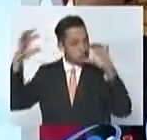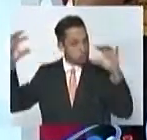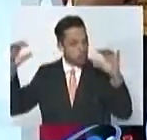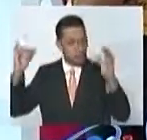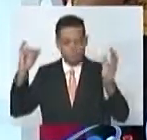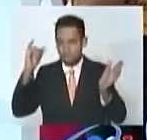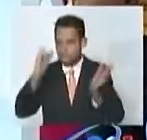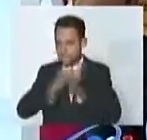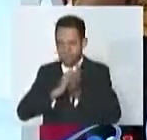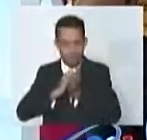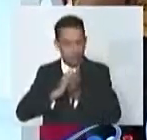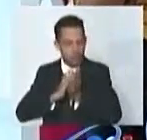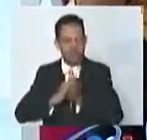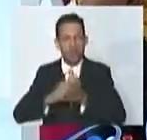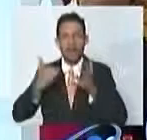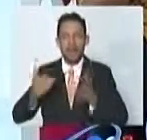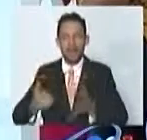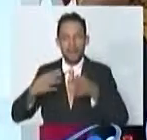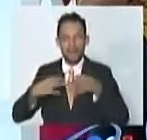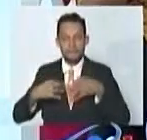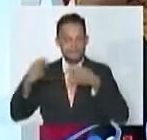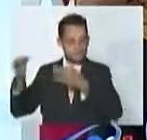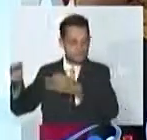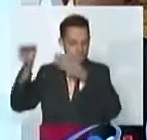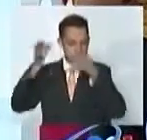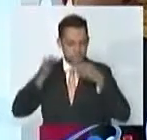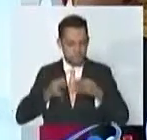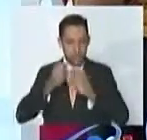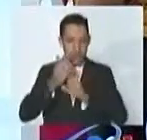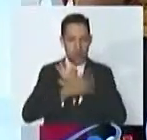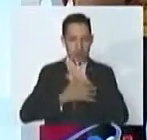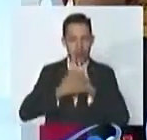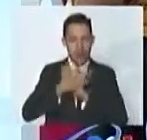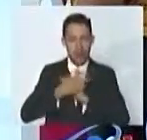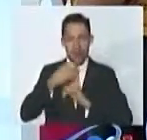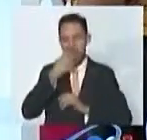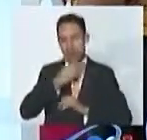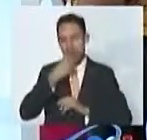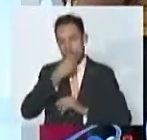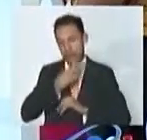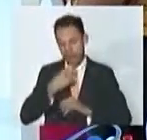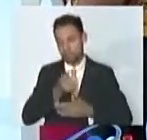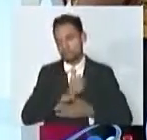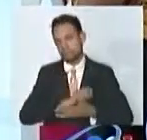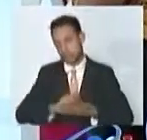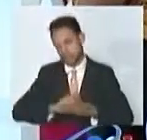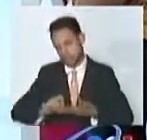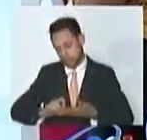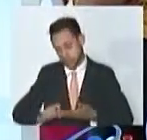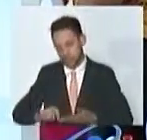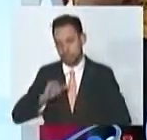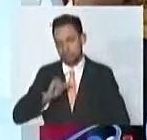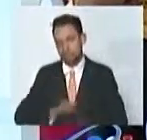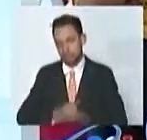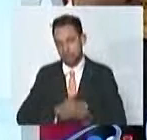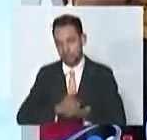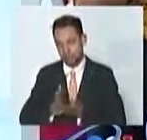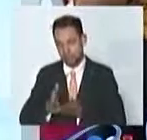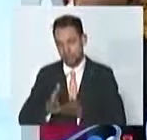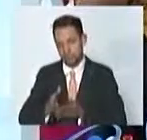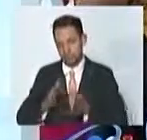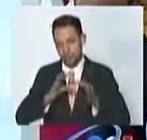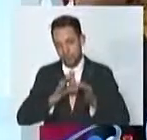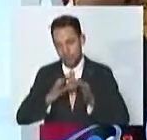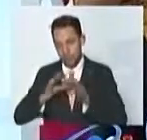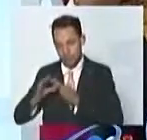mi lenguaje da cuenta de mi pensamiento. Como yo hablo lo que yo estoy pensando, lo que yo estructuro a nivel